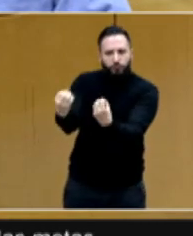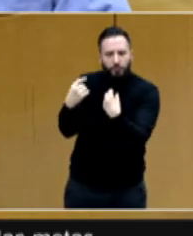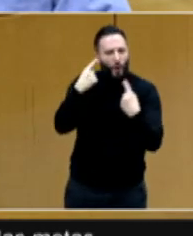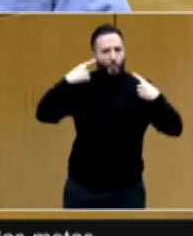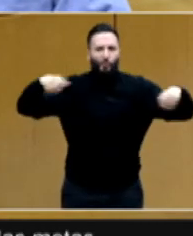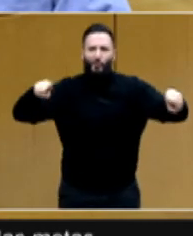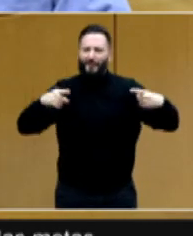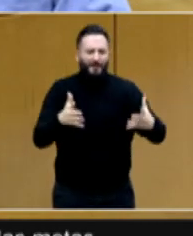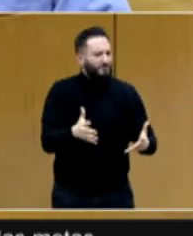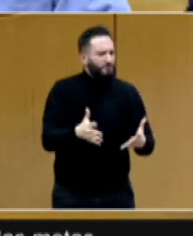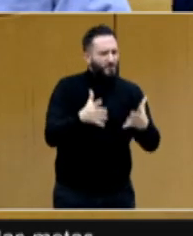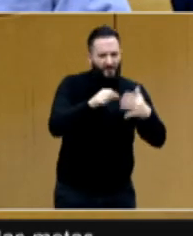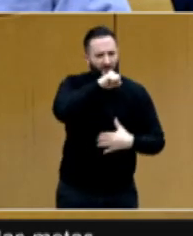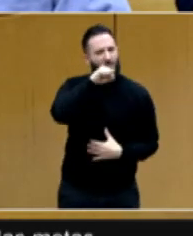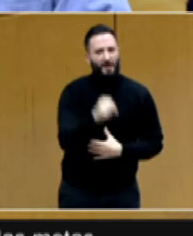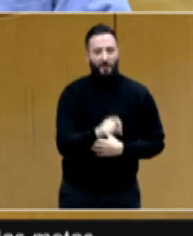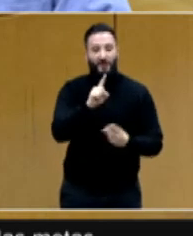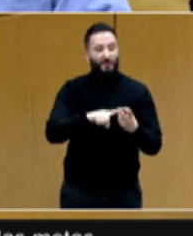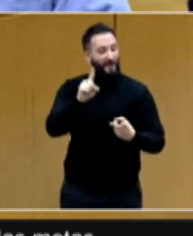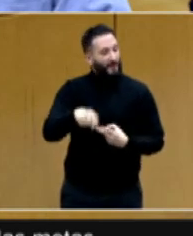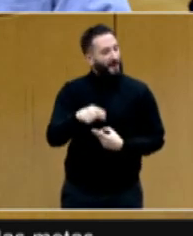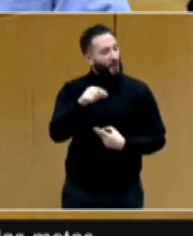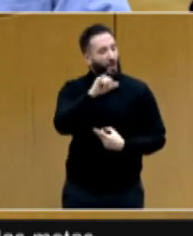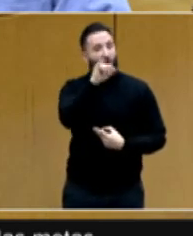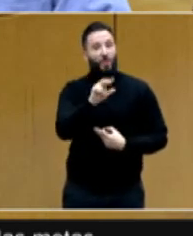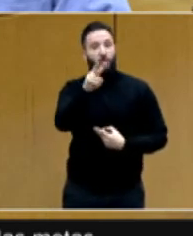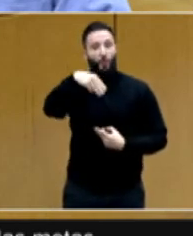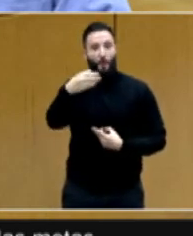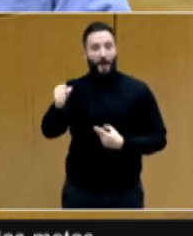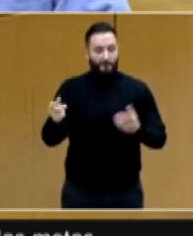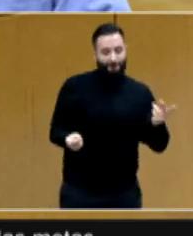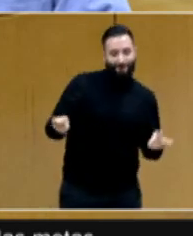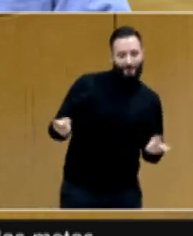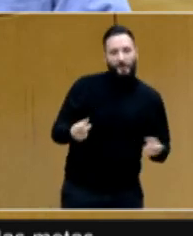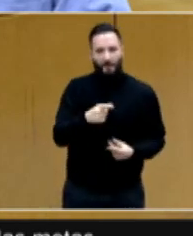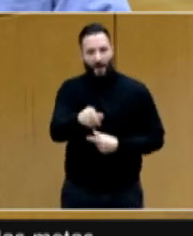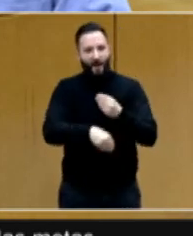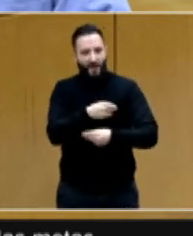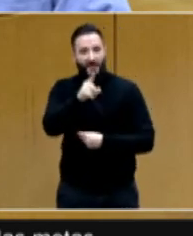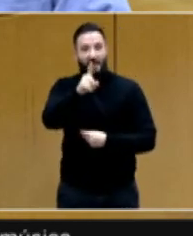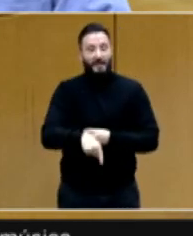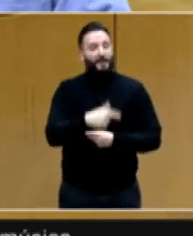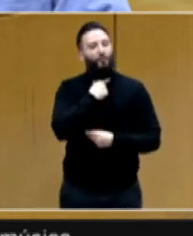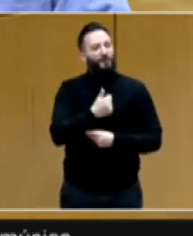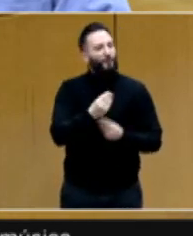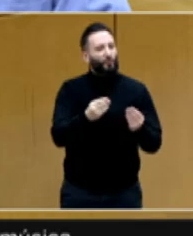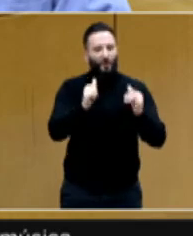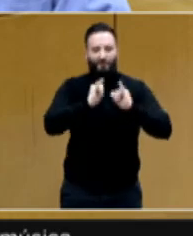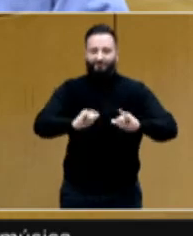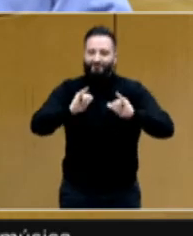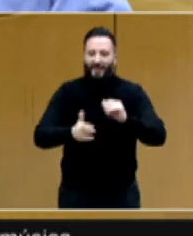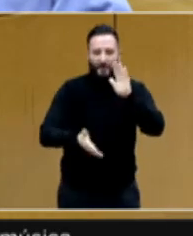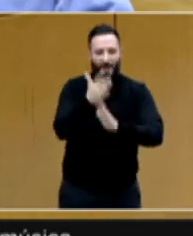música que hace zumba y que le gusta mucho salir viajar y conocer gente Buenos días